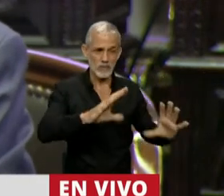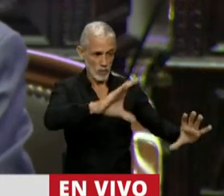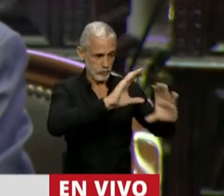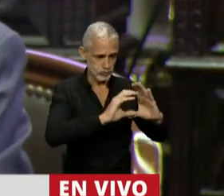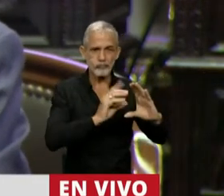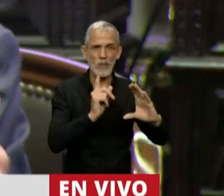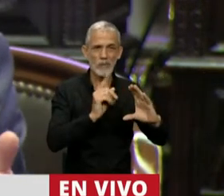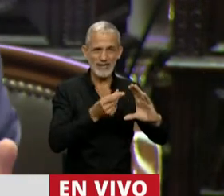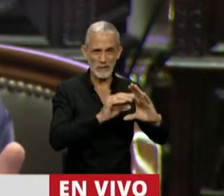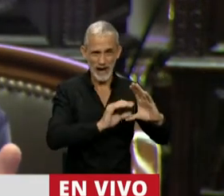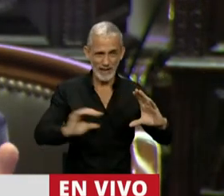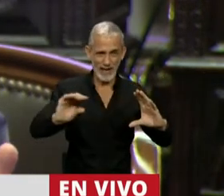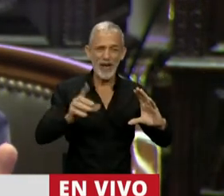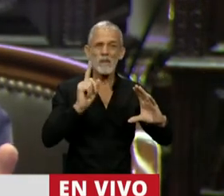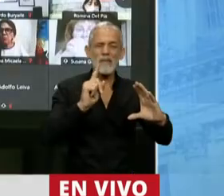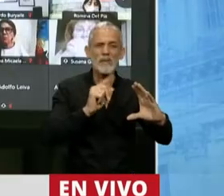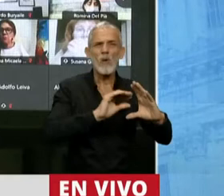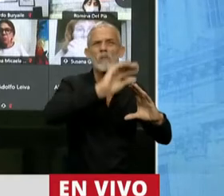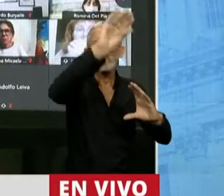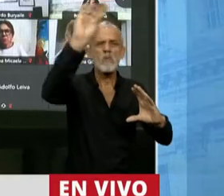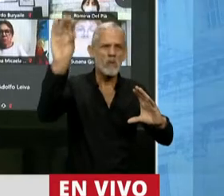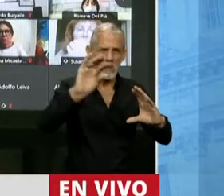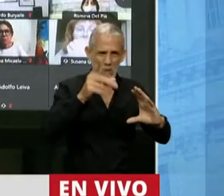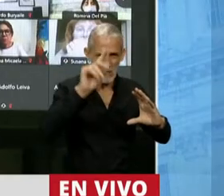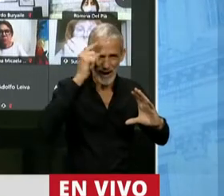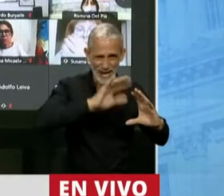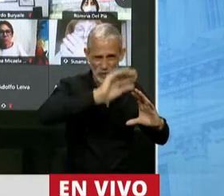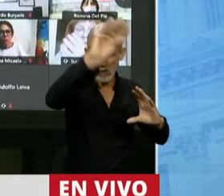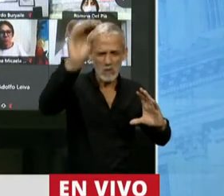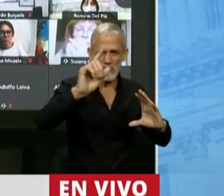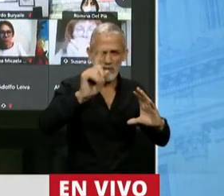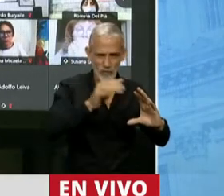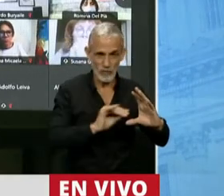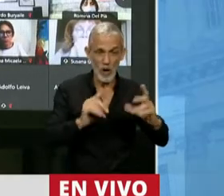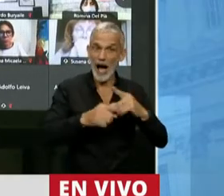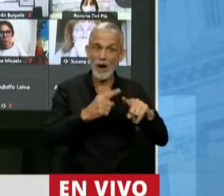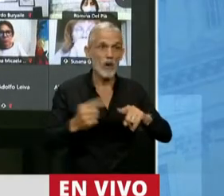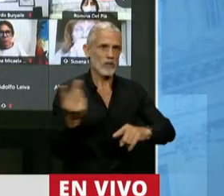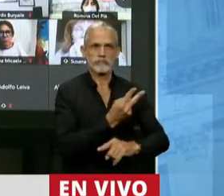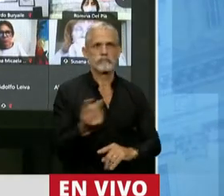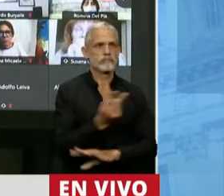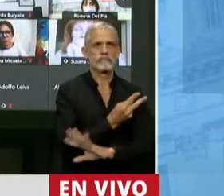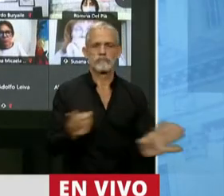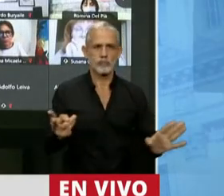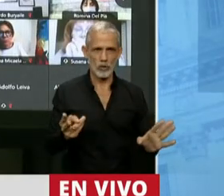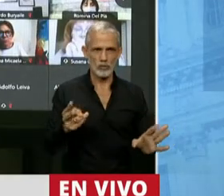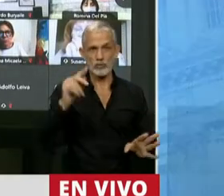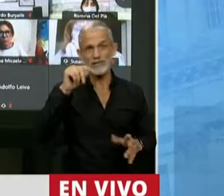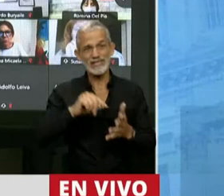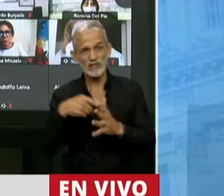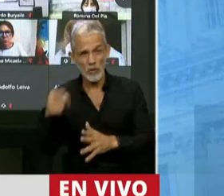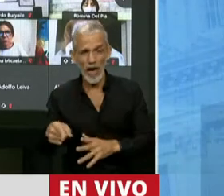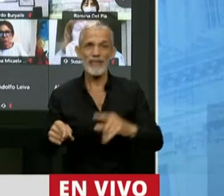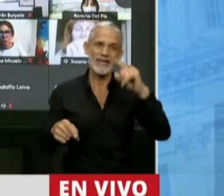la coparticipación de la ciudad de la coparticipación primaria de la Nación, entonces los acuerdos tienen que celebrarse entre la